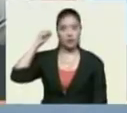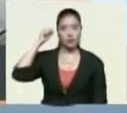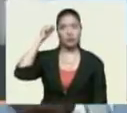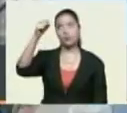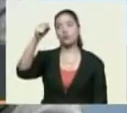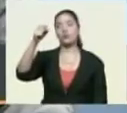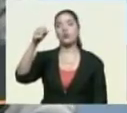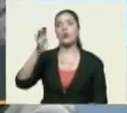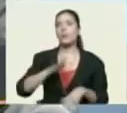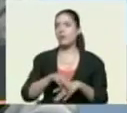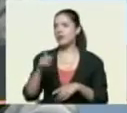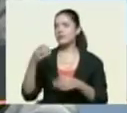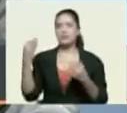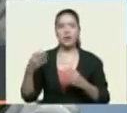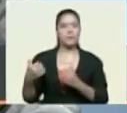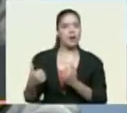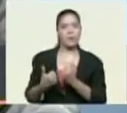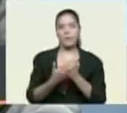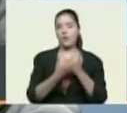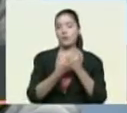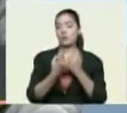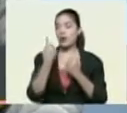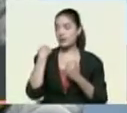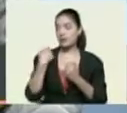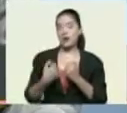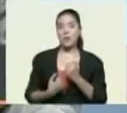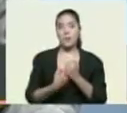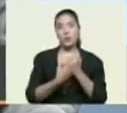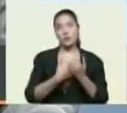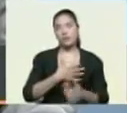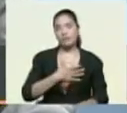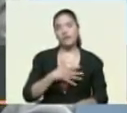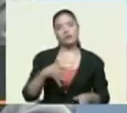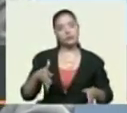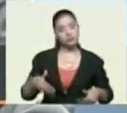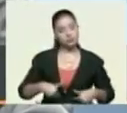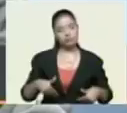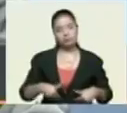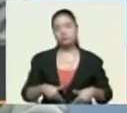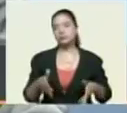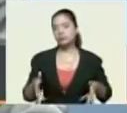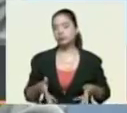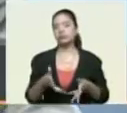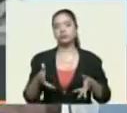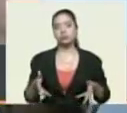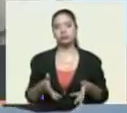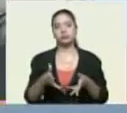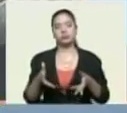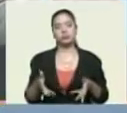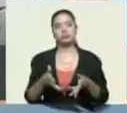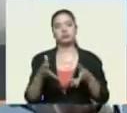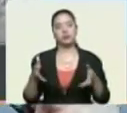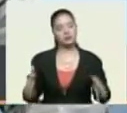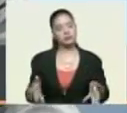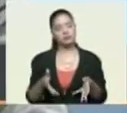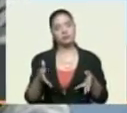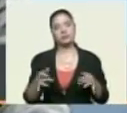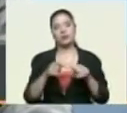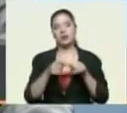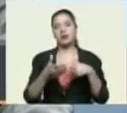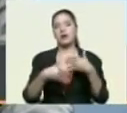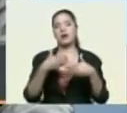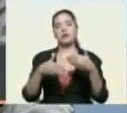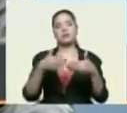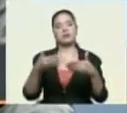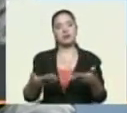por sus palabras de apoyo el día de ayer, donde nos alienta, donde nos estimula a seguir